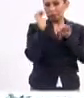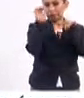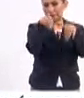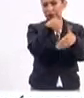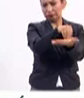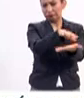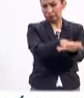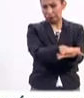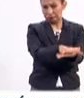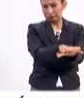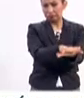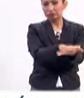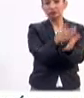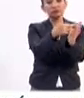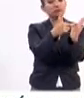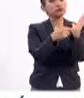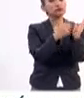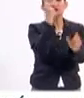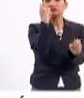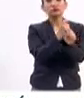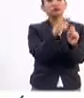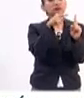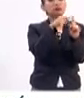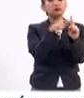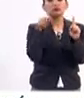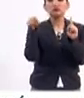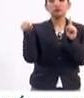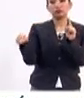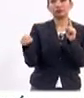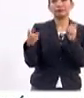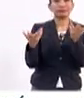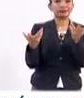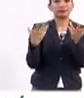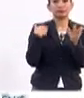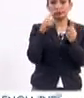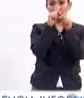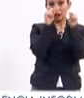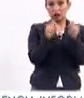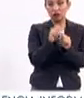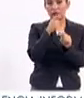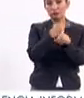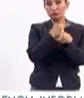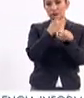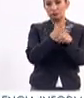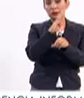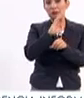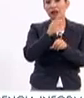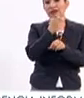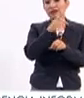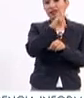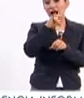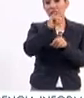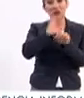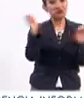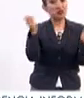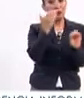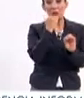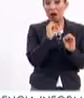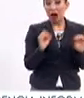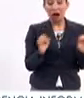inscribirse. El requisito principal es tener un título de bachillerato. Y si no lo